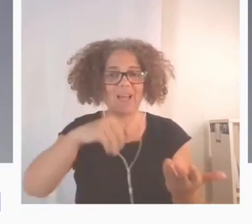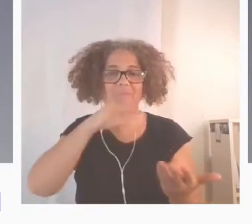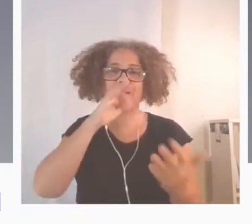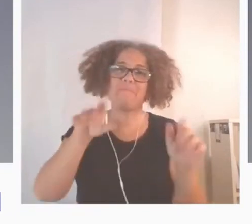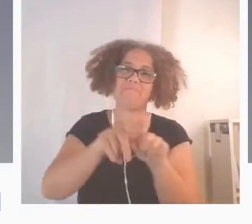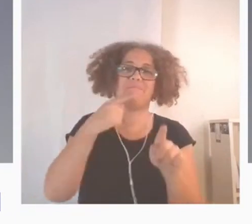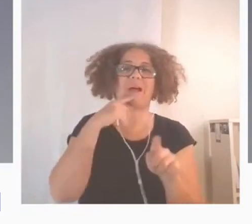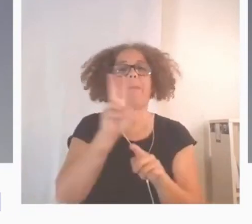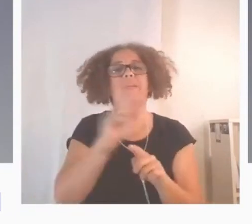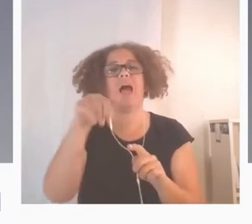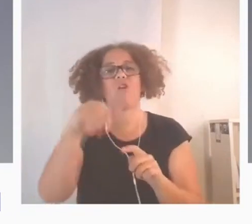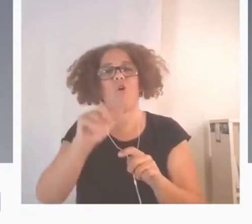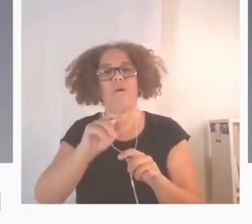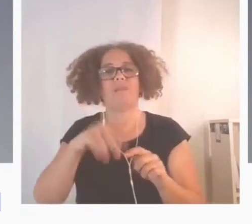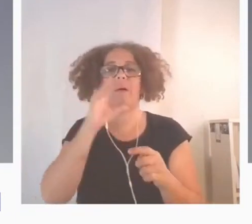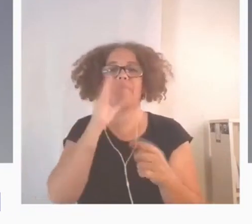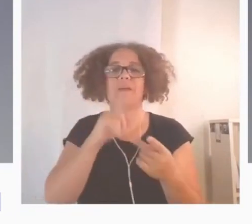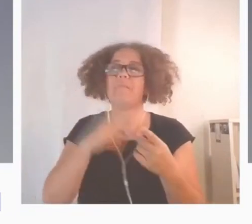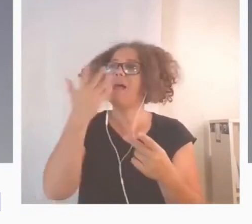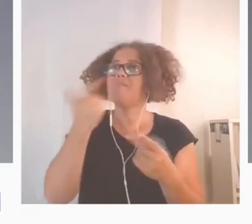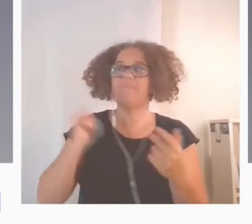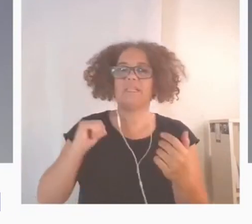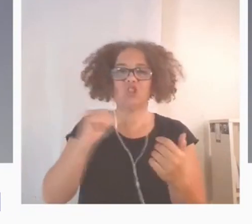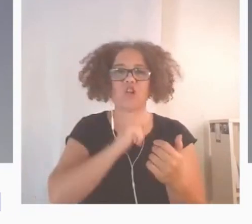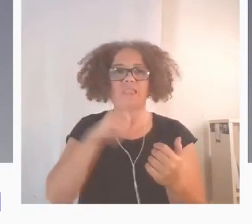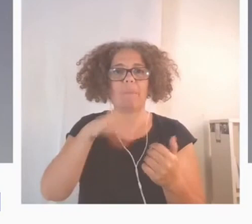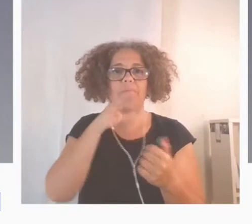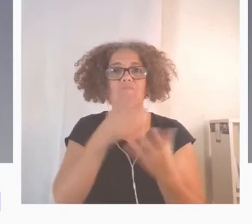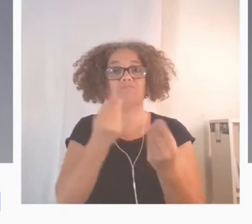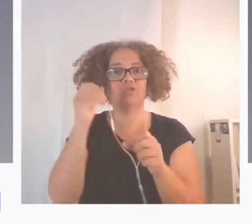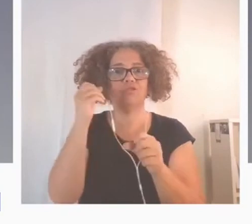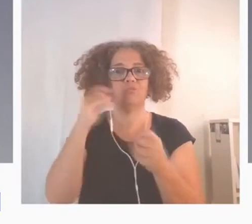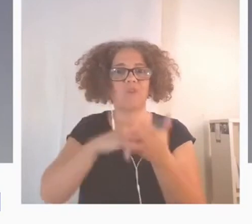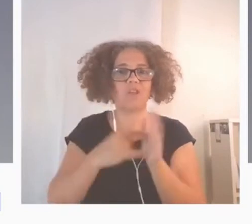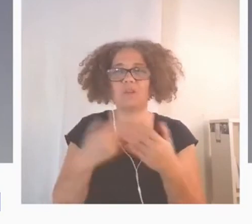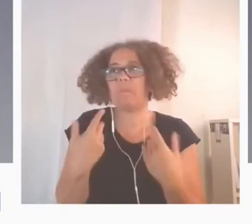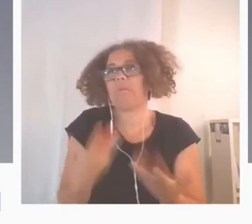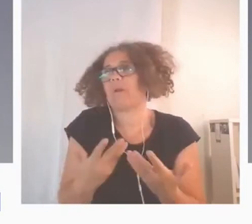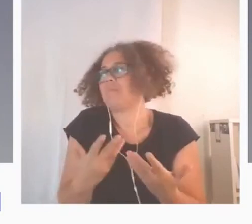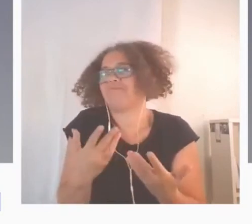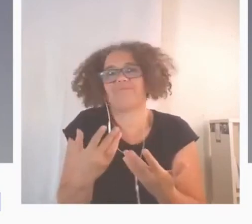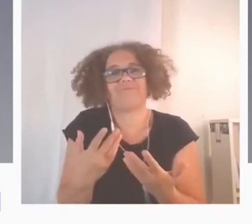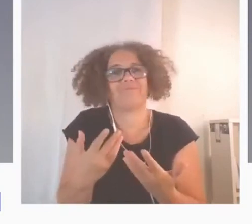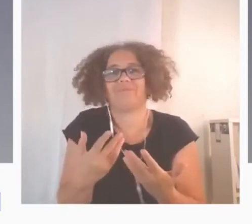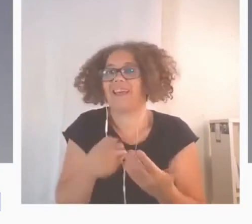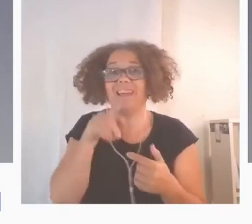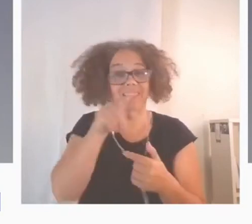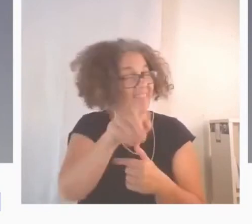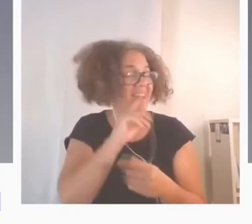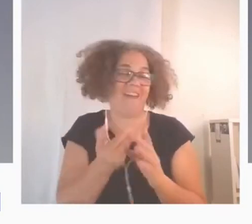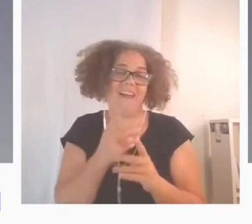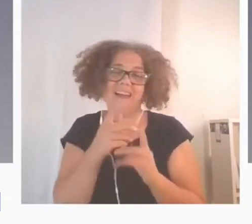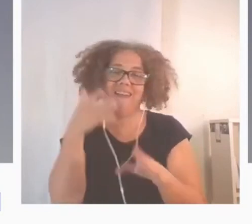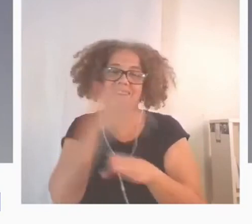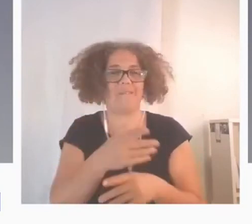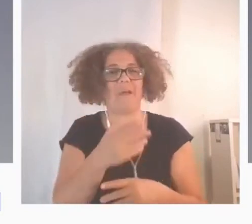conocer también personalmente ahora todos estos proyectos, que ahora no te hablé de nada, ¿no? Pero que hay que estar ahí para conocer, porque es imposible